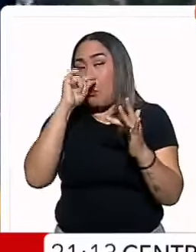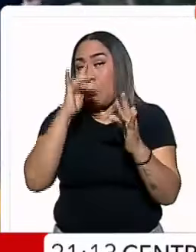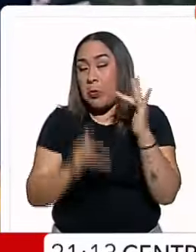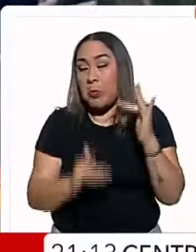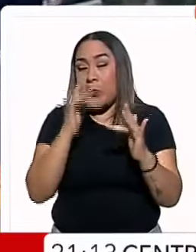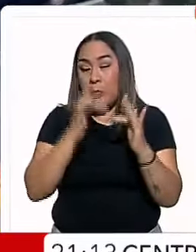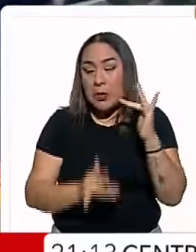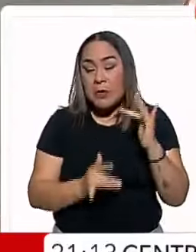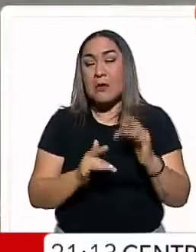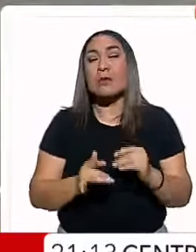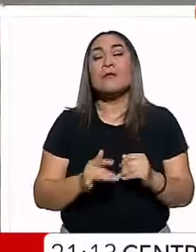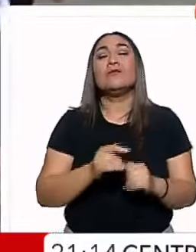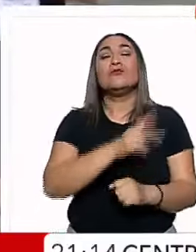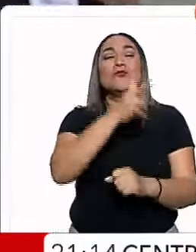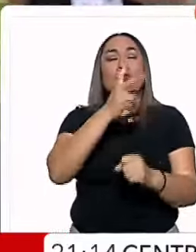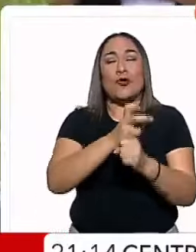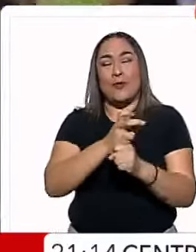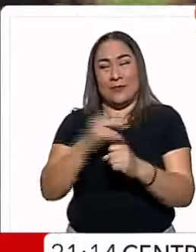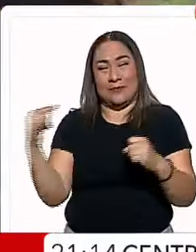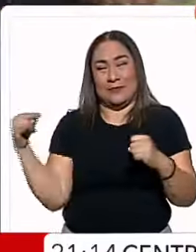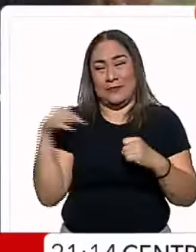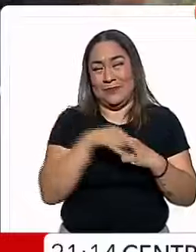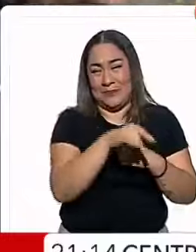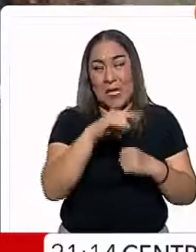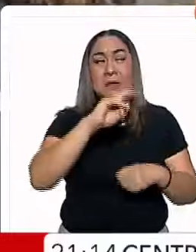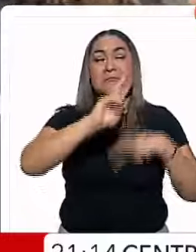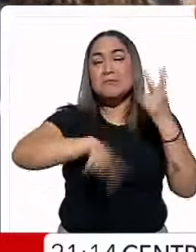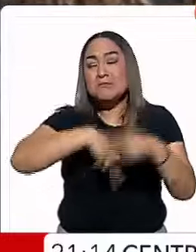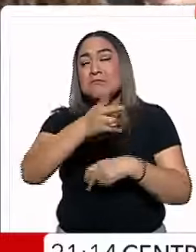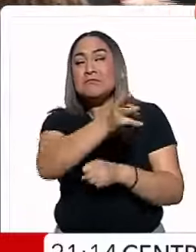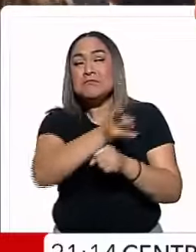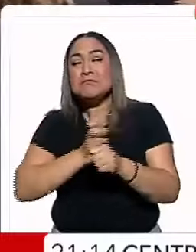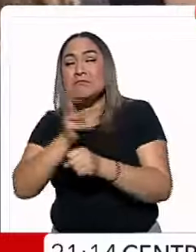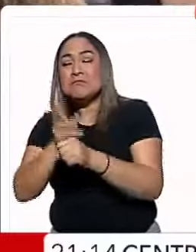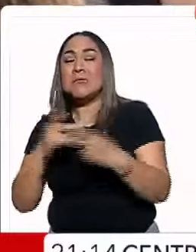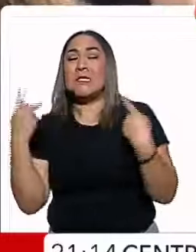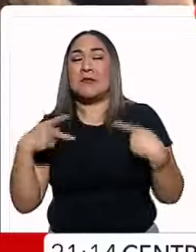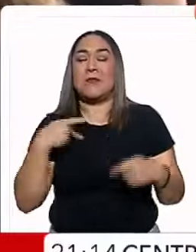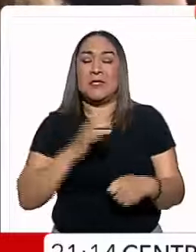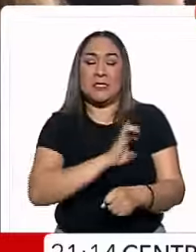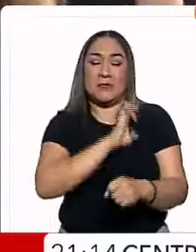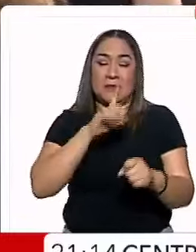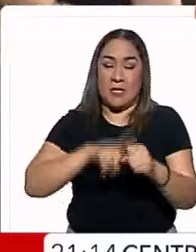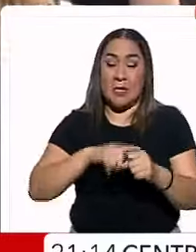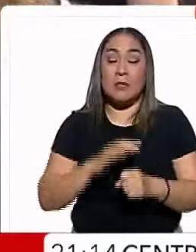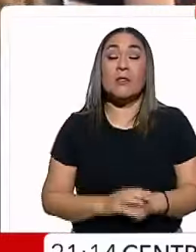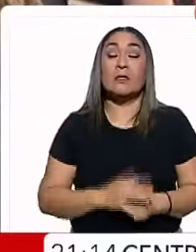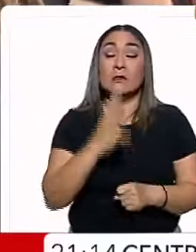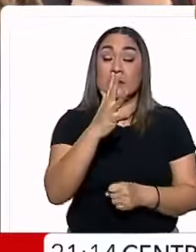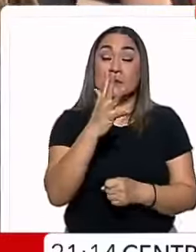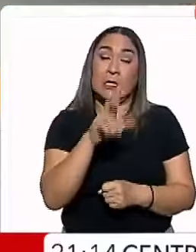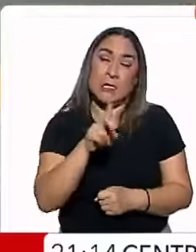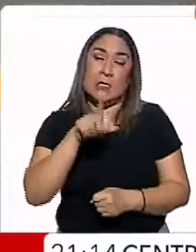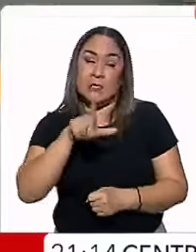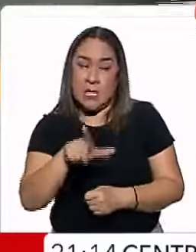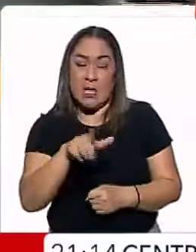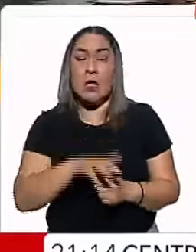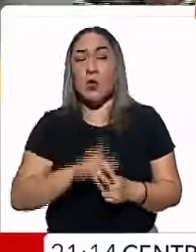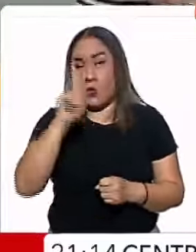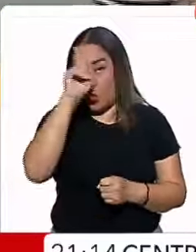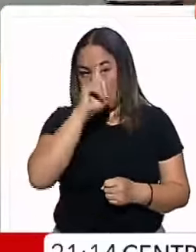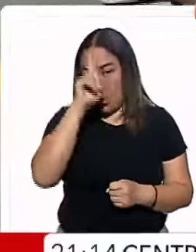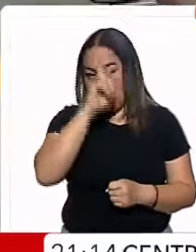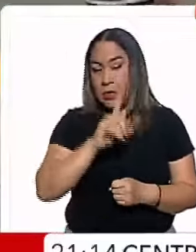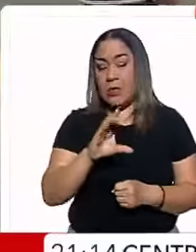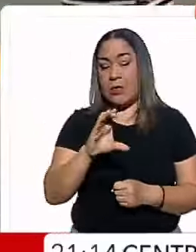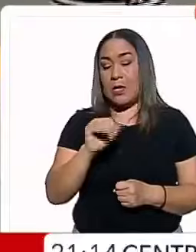Por el acceso 2 de los estudios Churubusco, desfilaron algunos invitados especiales. A las 5:37, la consejera